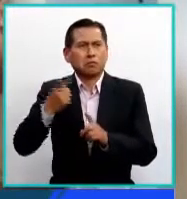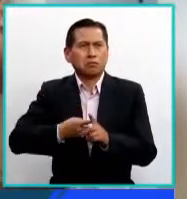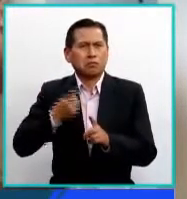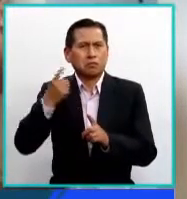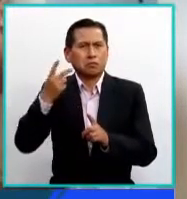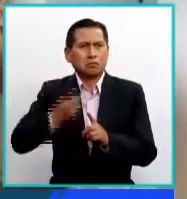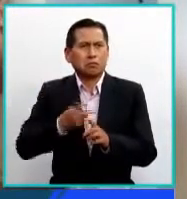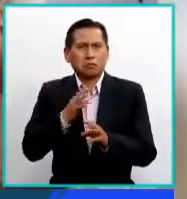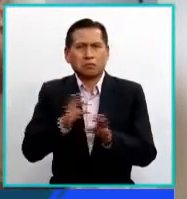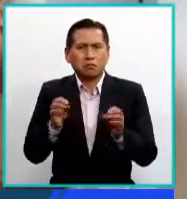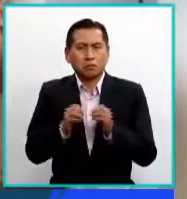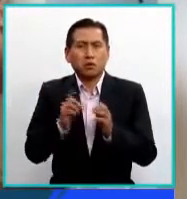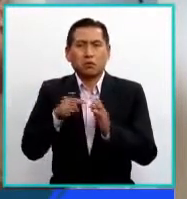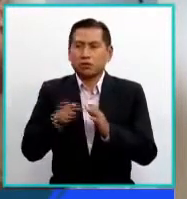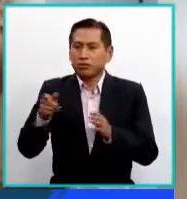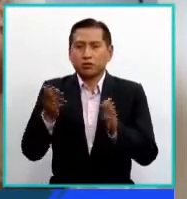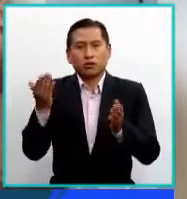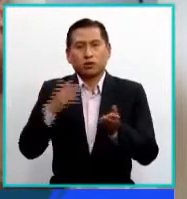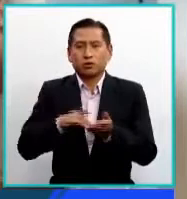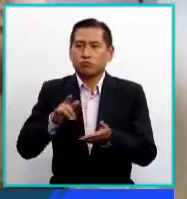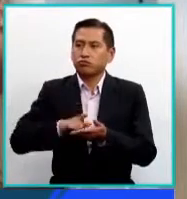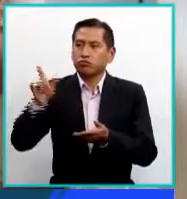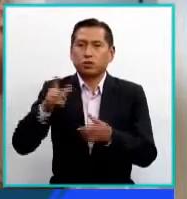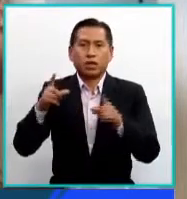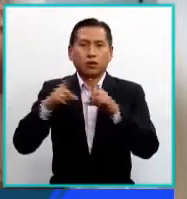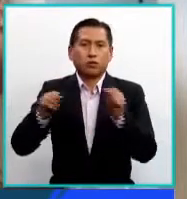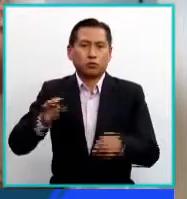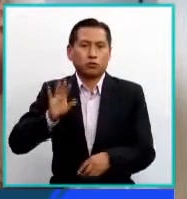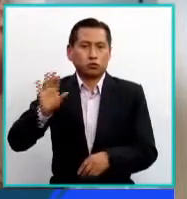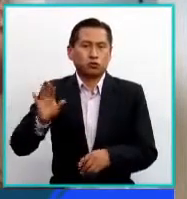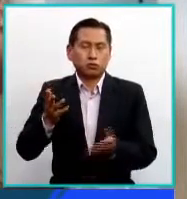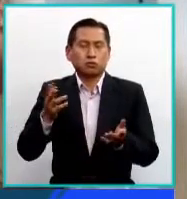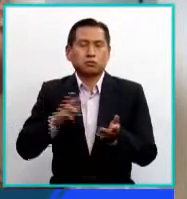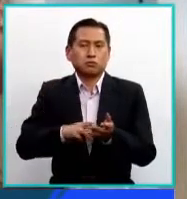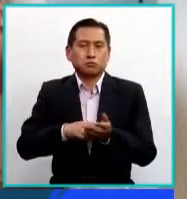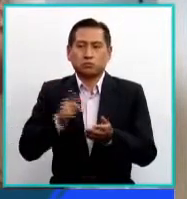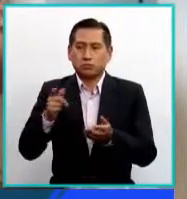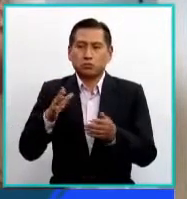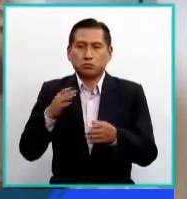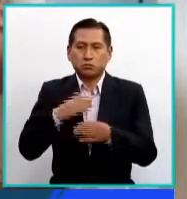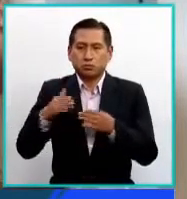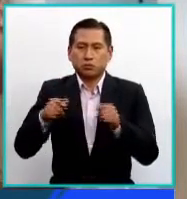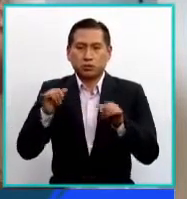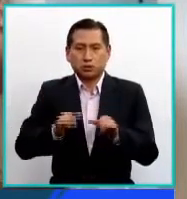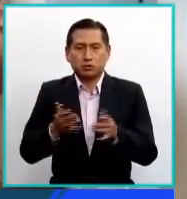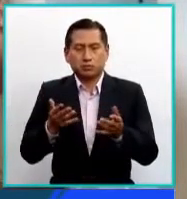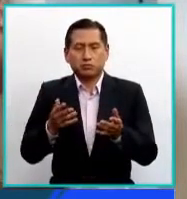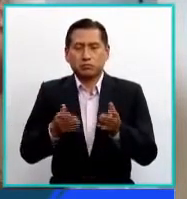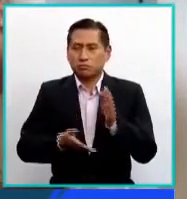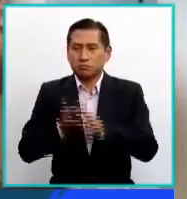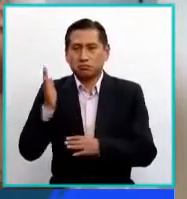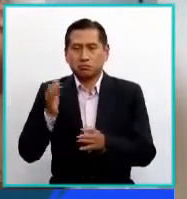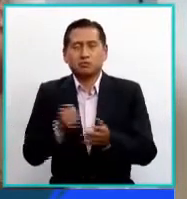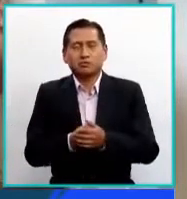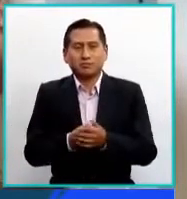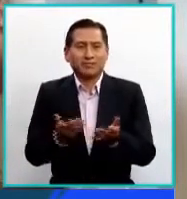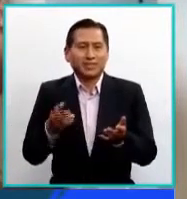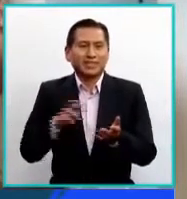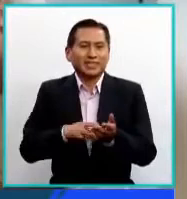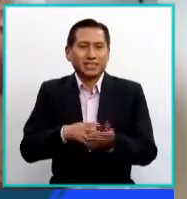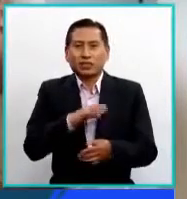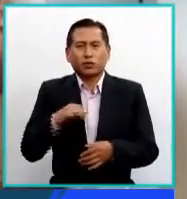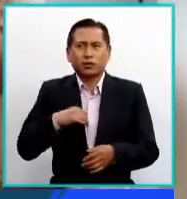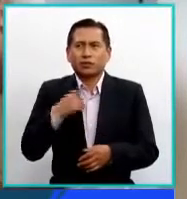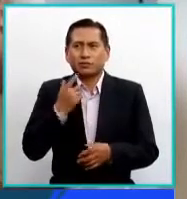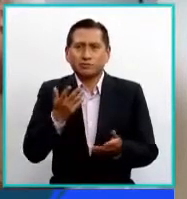y después ya él se tenía que volver a Japón porque, claro, ya acababa su estancia ¿Y acá. Con la Quena, con... Y claro, me dijo,